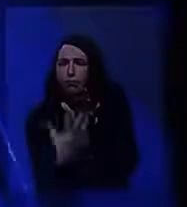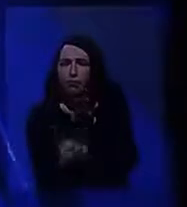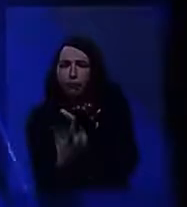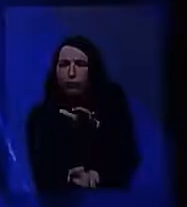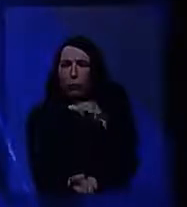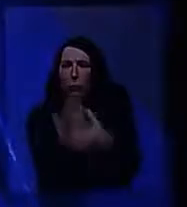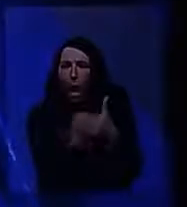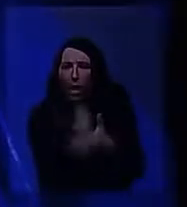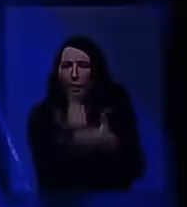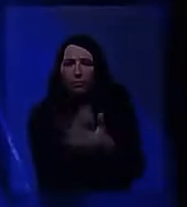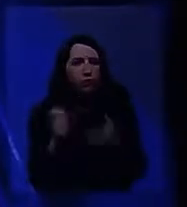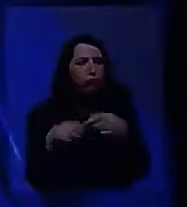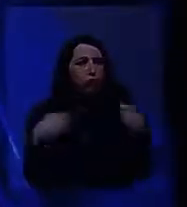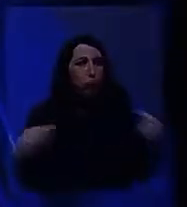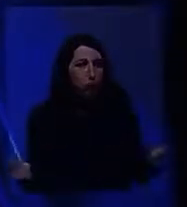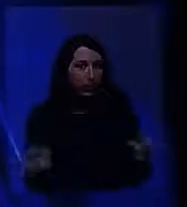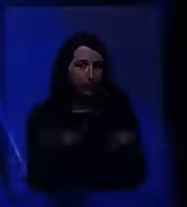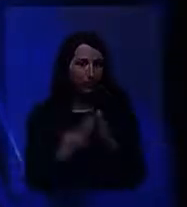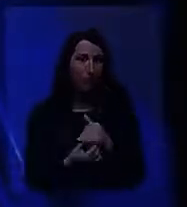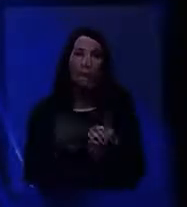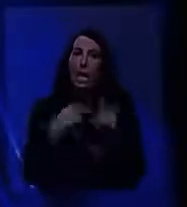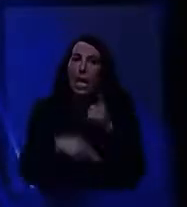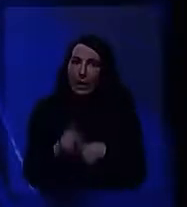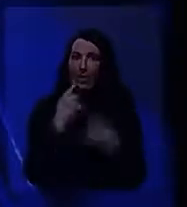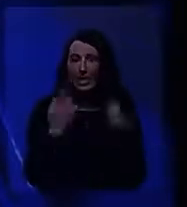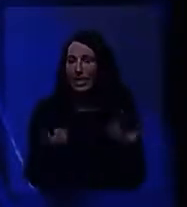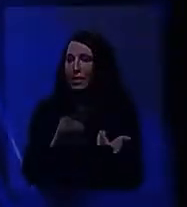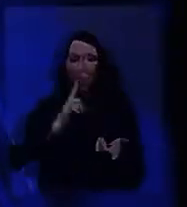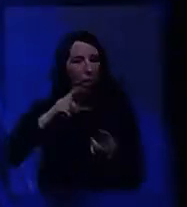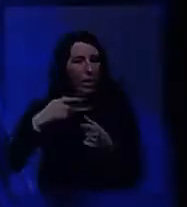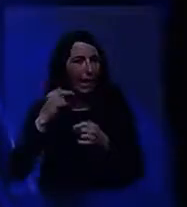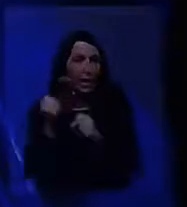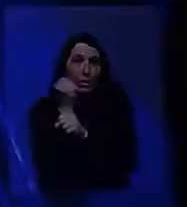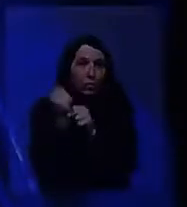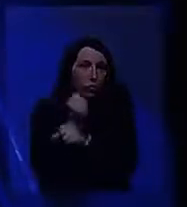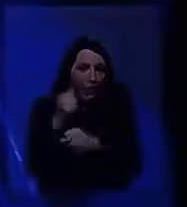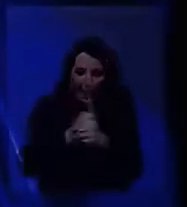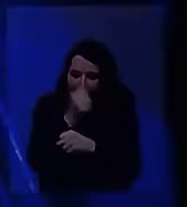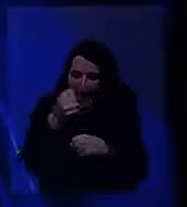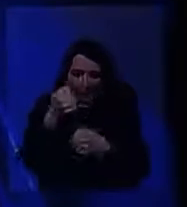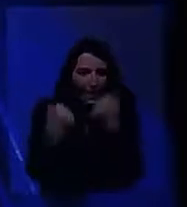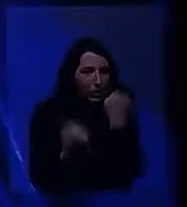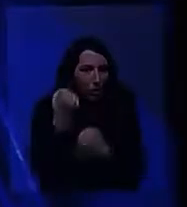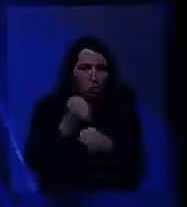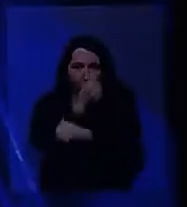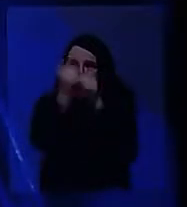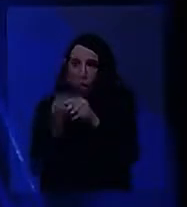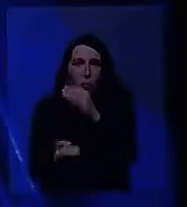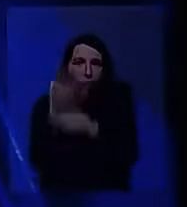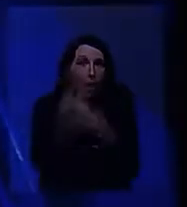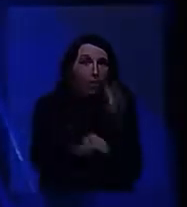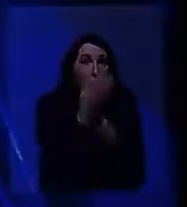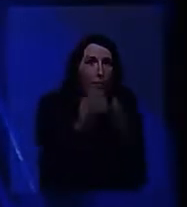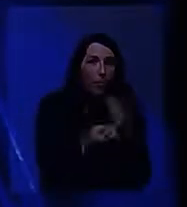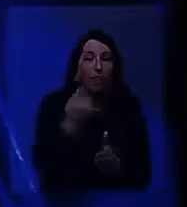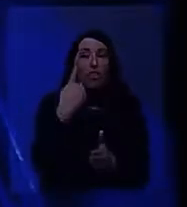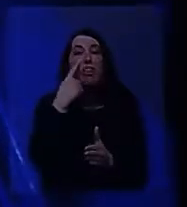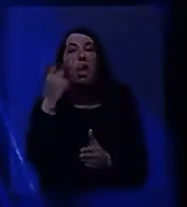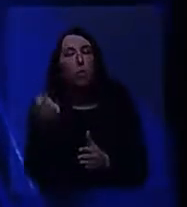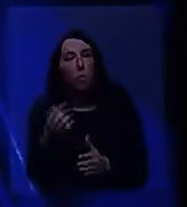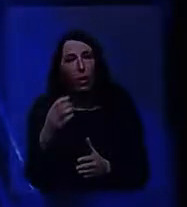esas vueltas de la vida que tienen esto de la industria tecnológica, que todo el tiempo está encontrando alternativas novedosas, se dieron cuenta que en los cristales de